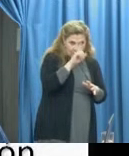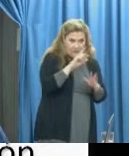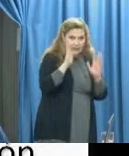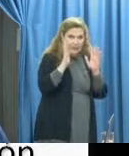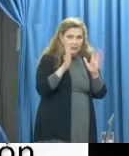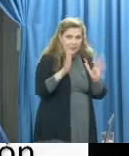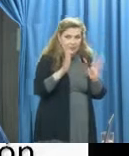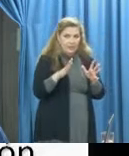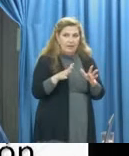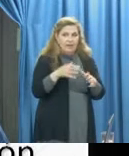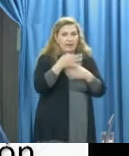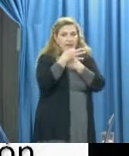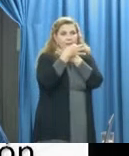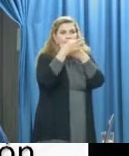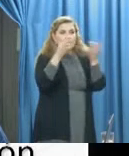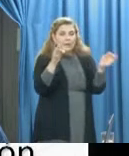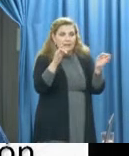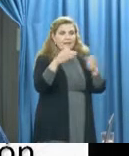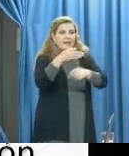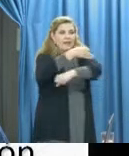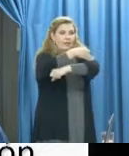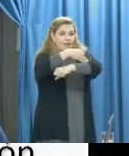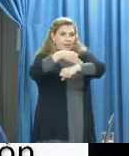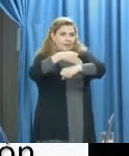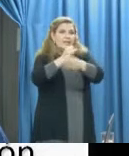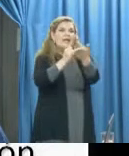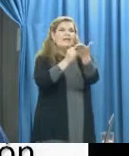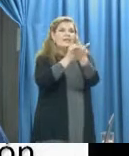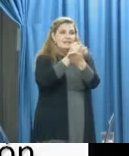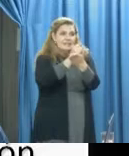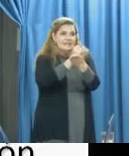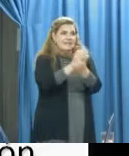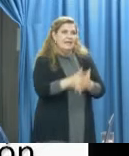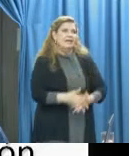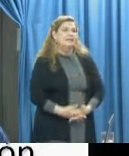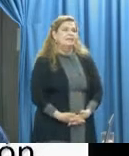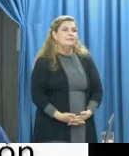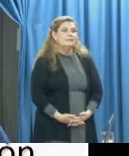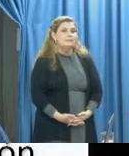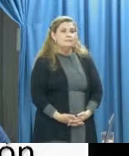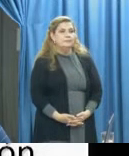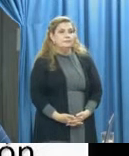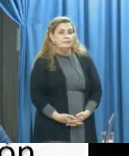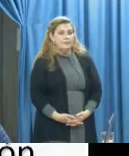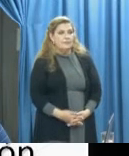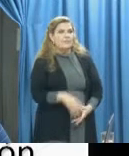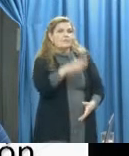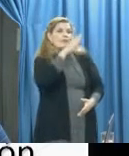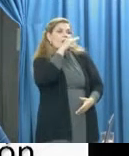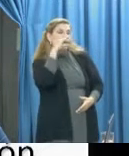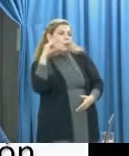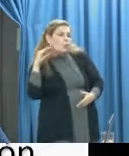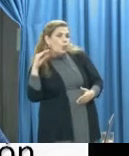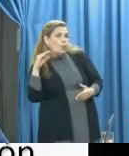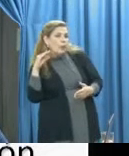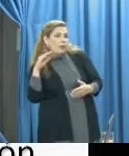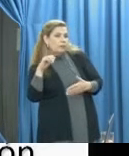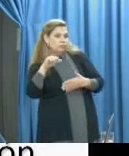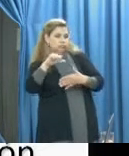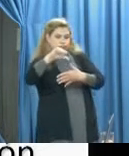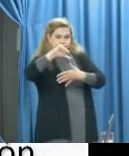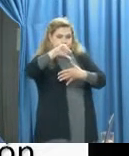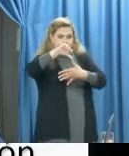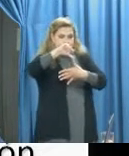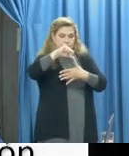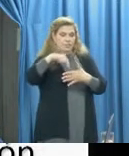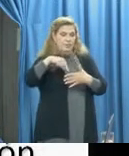información que les demos, ellas tomen sus decisiones. Por decir, en Cuba hay unos estudios